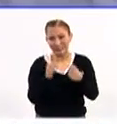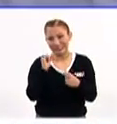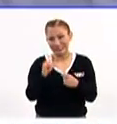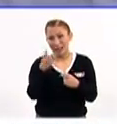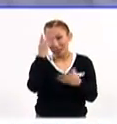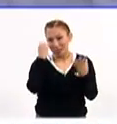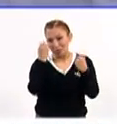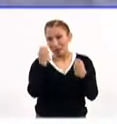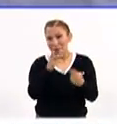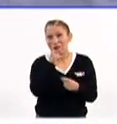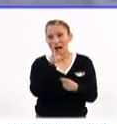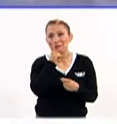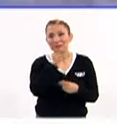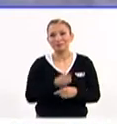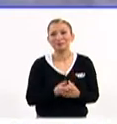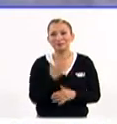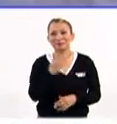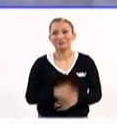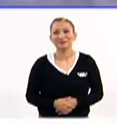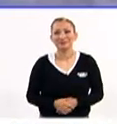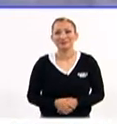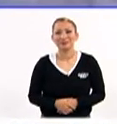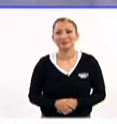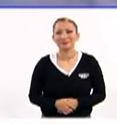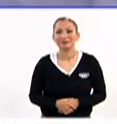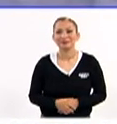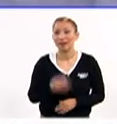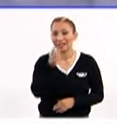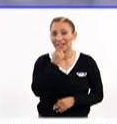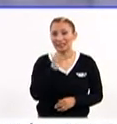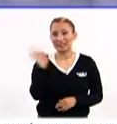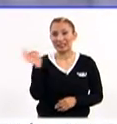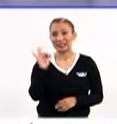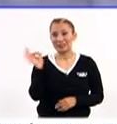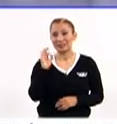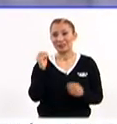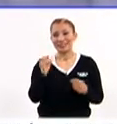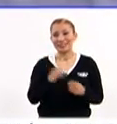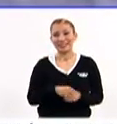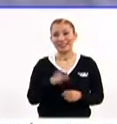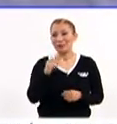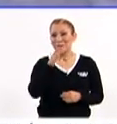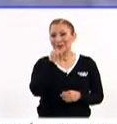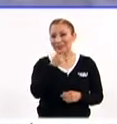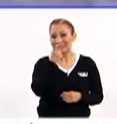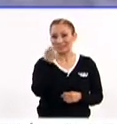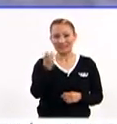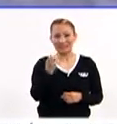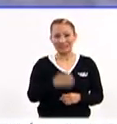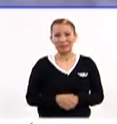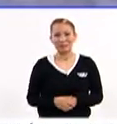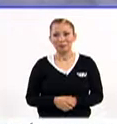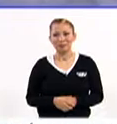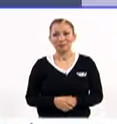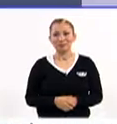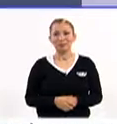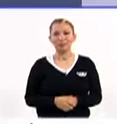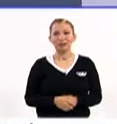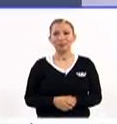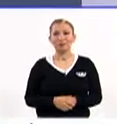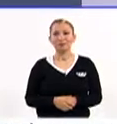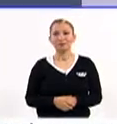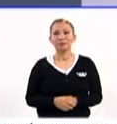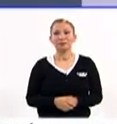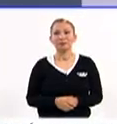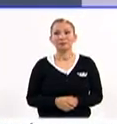Sí, aprendí muchas palabras nuevas. Sí. No nos las digas porque a lo mejor muchas no se pueden. Algunas no las puedo decir. Muy bien.